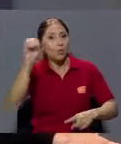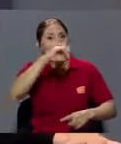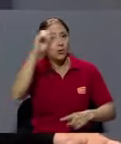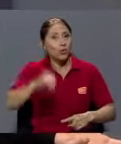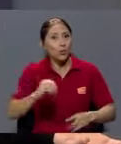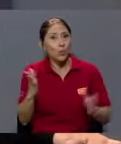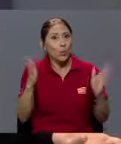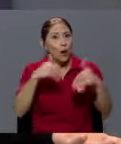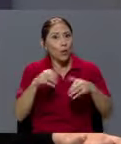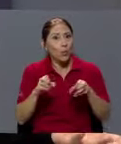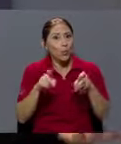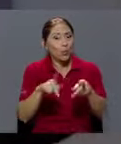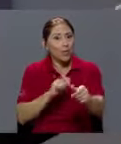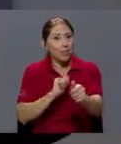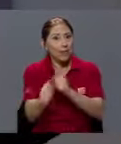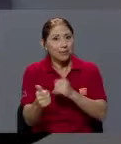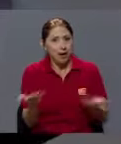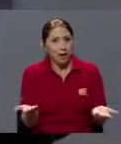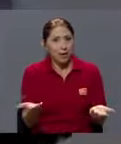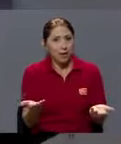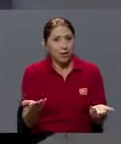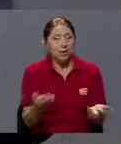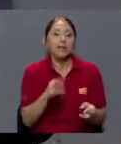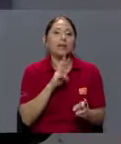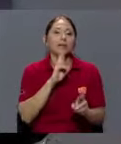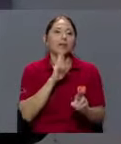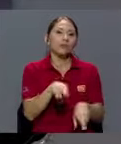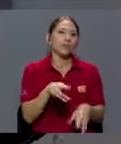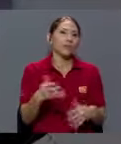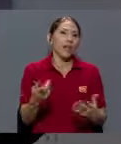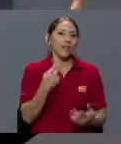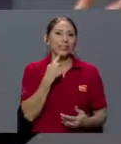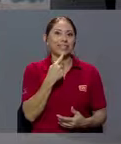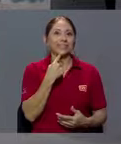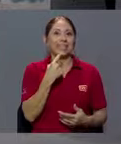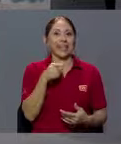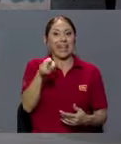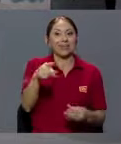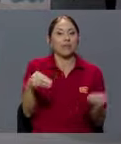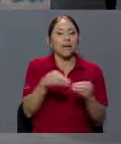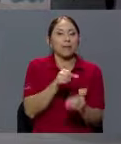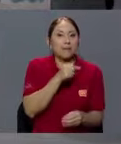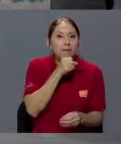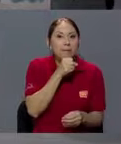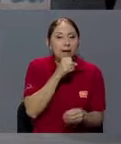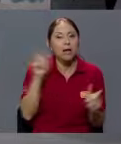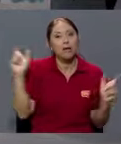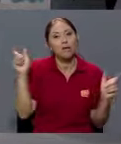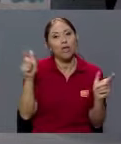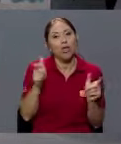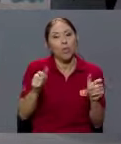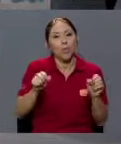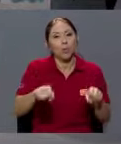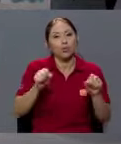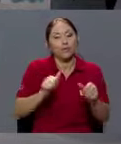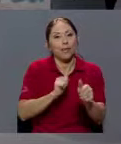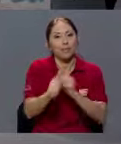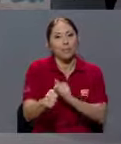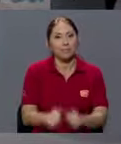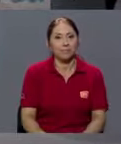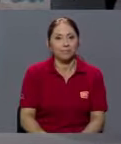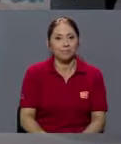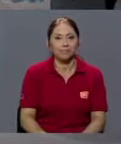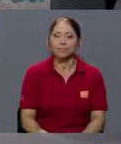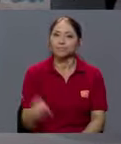tienen la oportunidad de pasarlo. Y según los resultados, ¿verdad? Conforme aumenta la edad, más disminuye esa posibilidad de pasar la prueba.